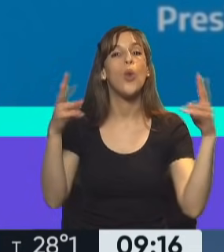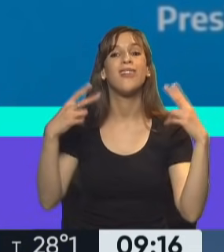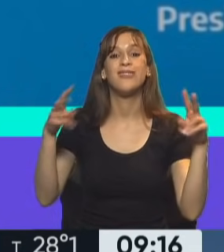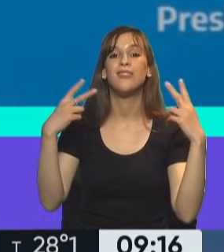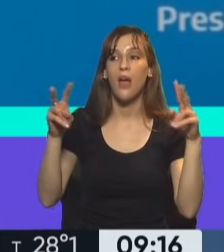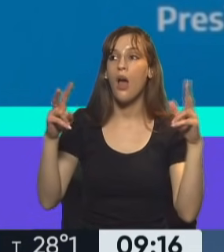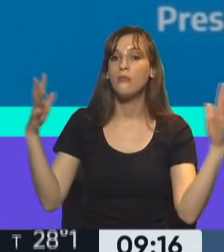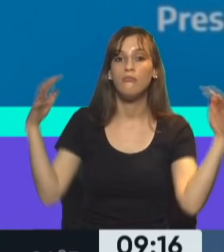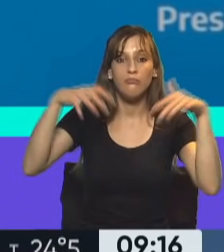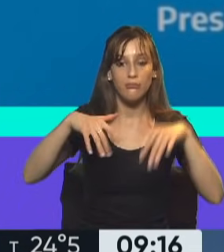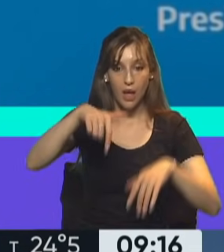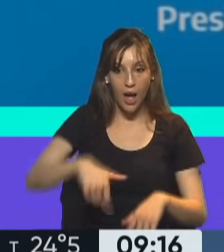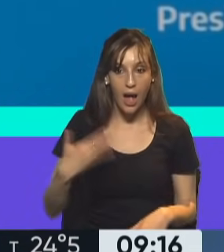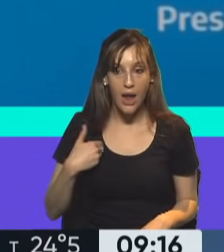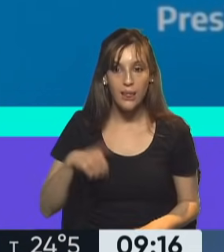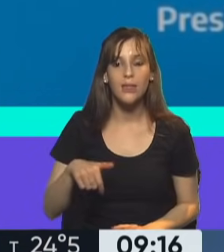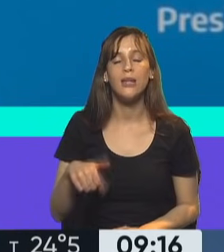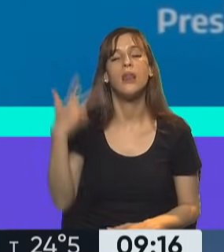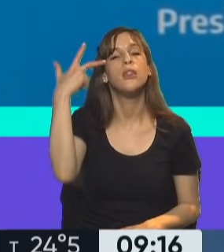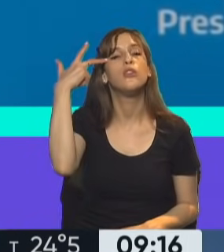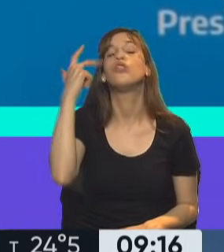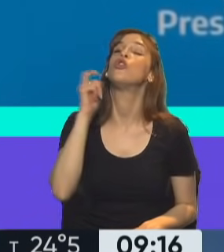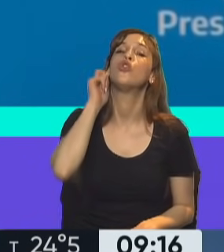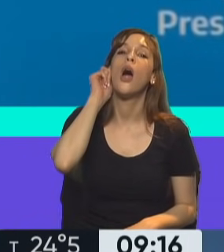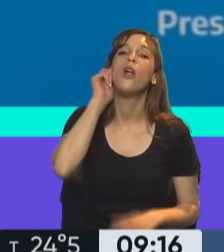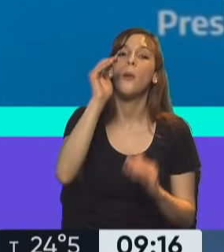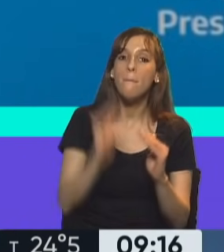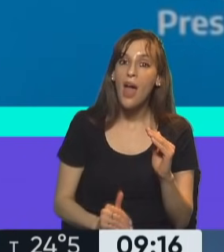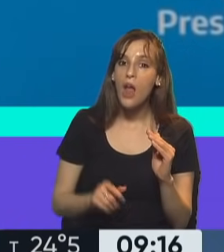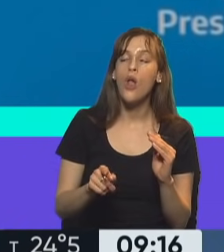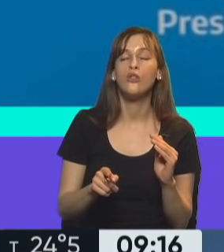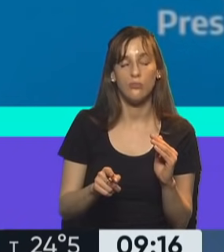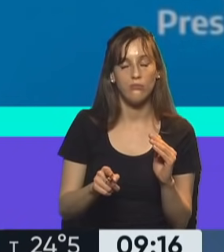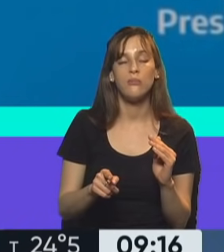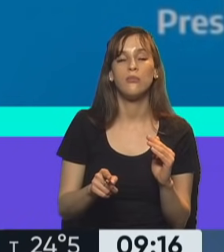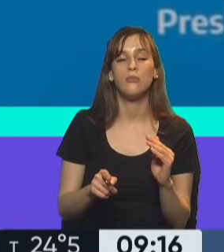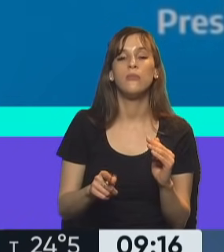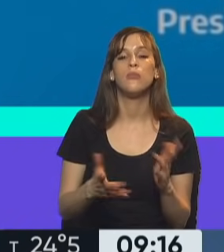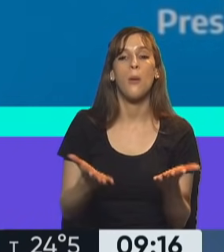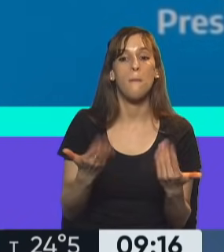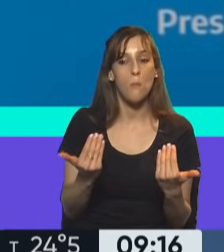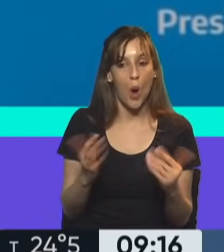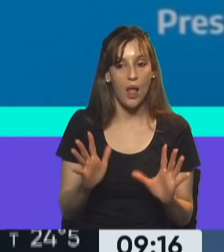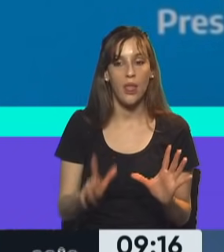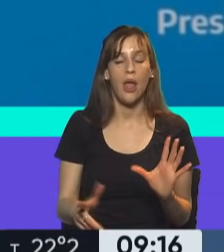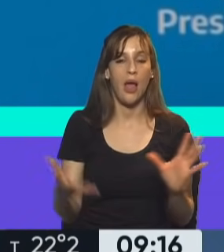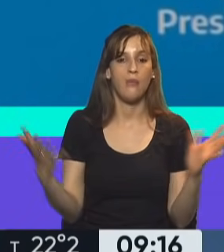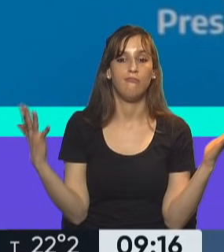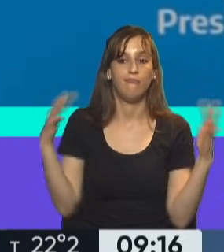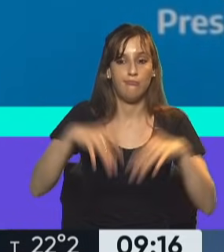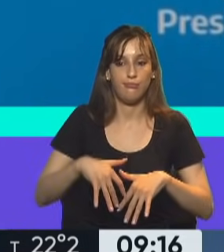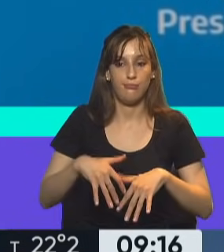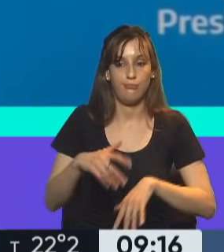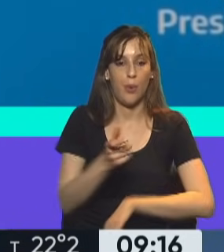Argentina, fundamentalmente menores de 18 años, que son quienes van a poder ingresar sin tener la vacunación por